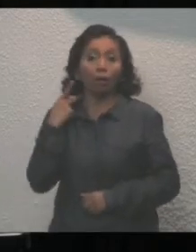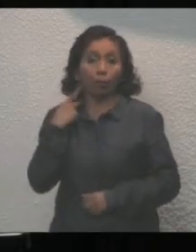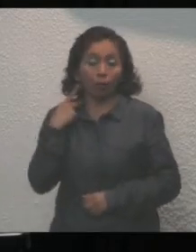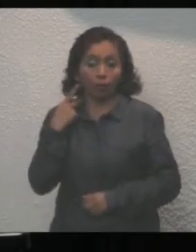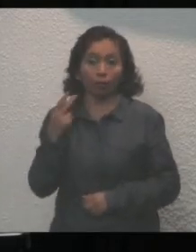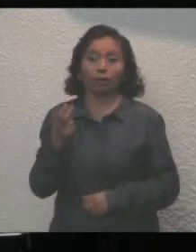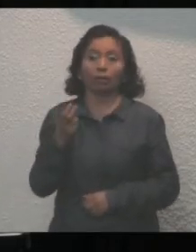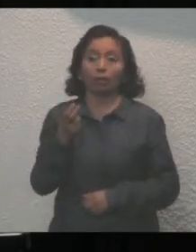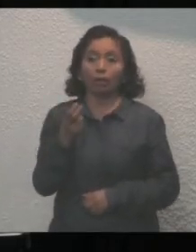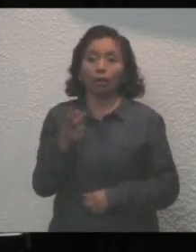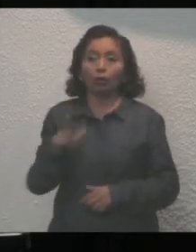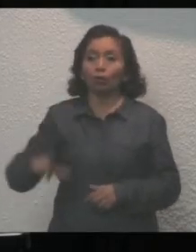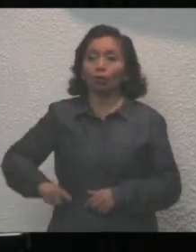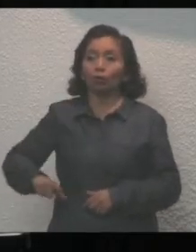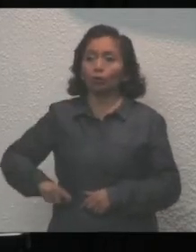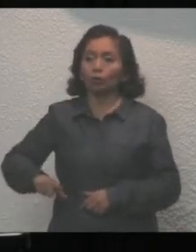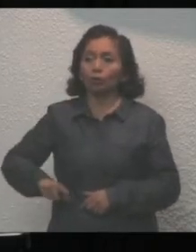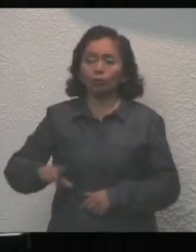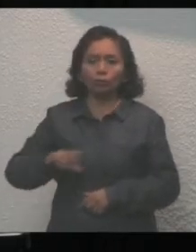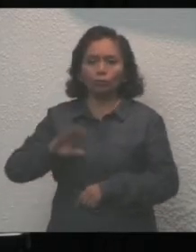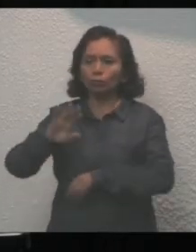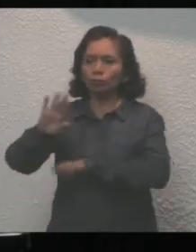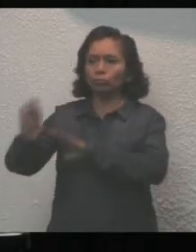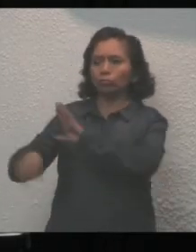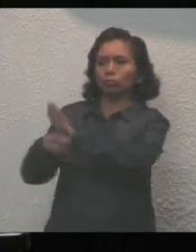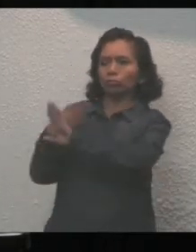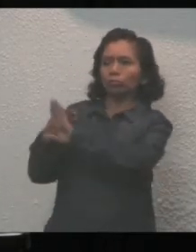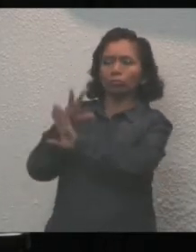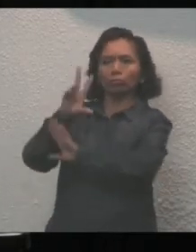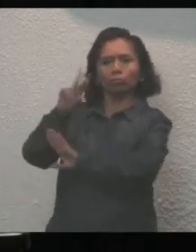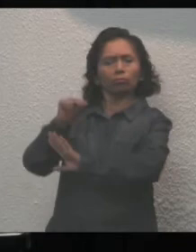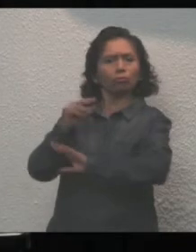en la política los gobiernos contrarios no son enemigos a